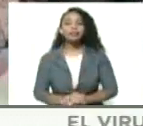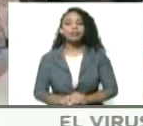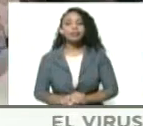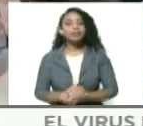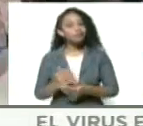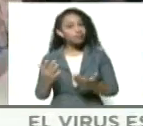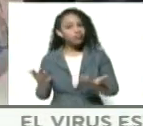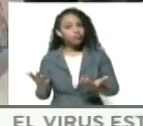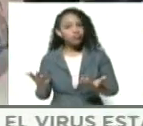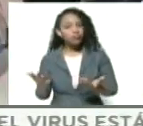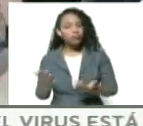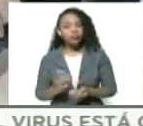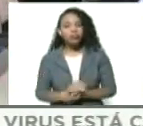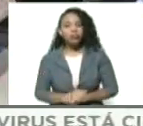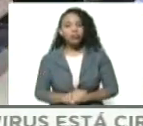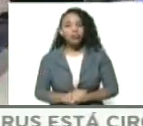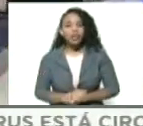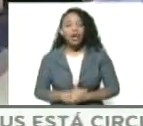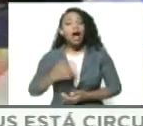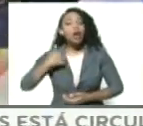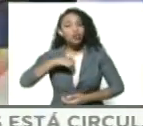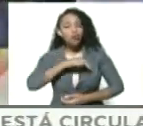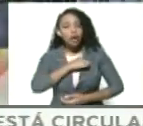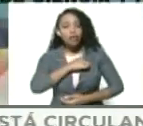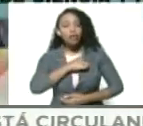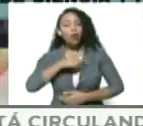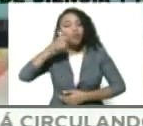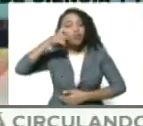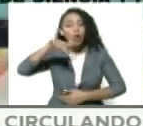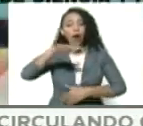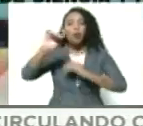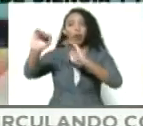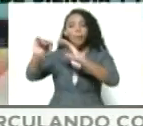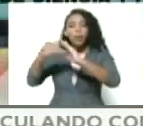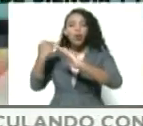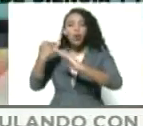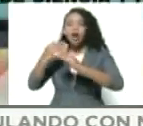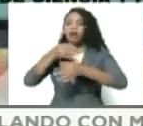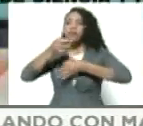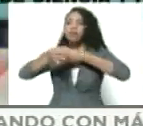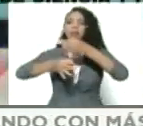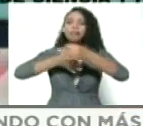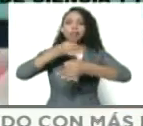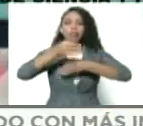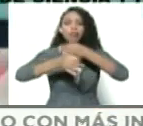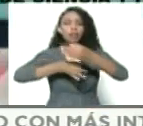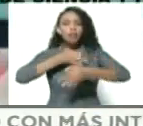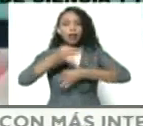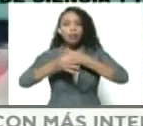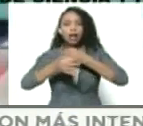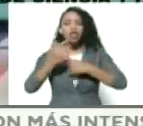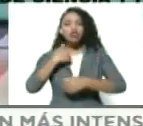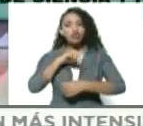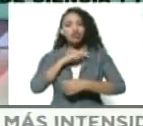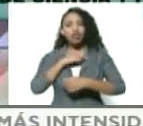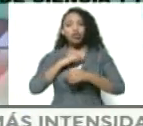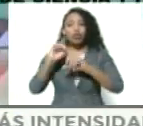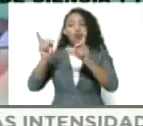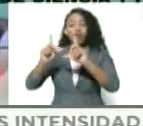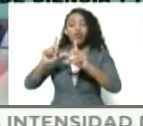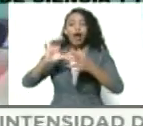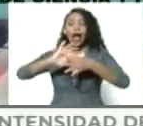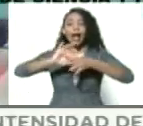a nuestro pueblo el día de ayer, extraordinario. Lo transmitimos en